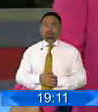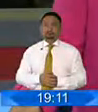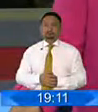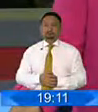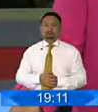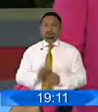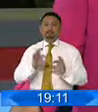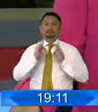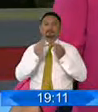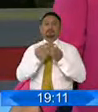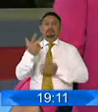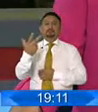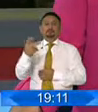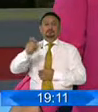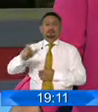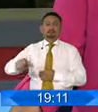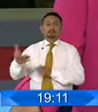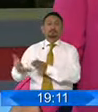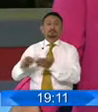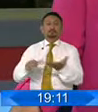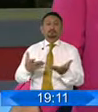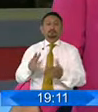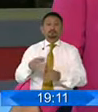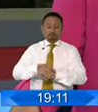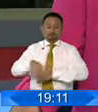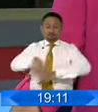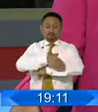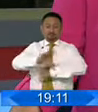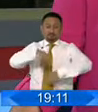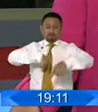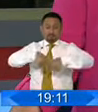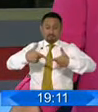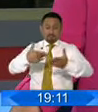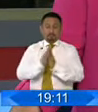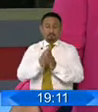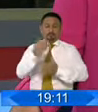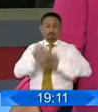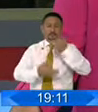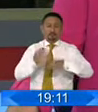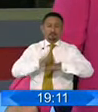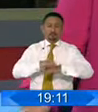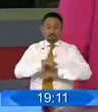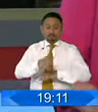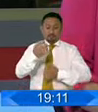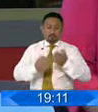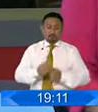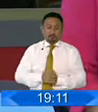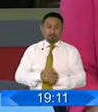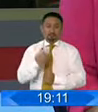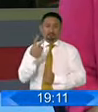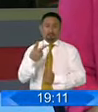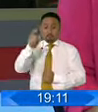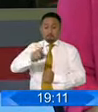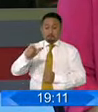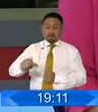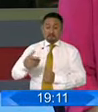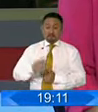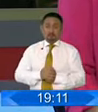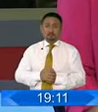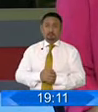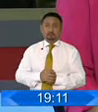Los familiares de las tres personas que murieron atropelladas en la vía Simón Bolívar demandan justicia tras el siniestro. Dos de las víctimas fueron